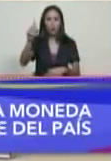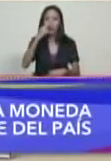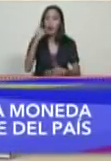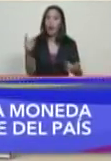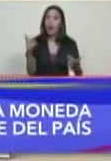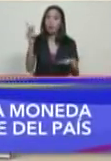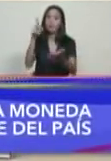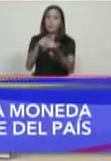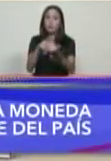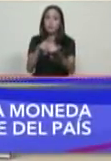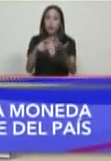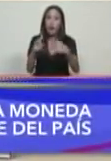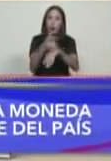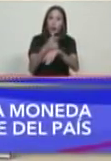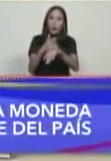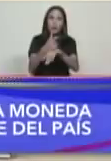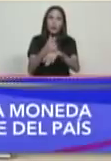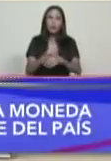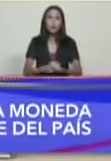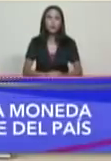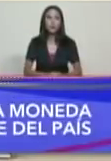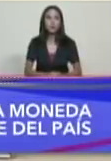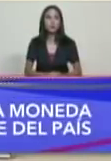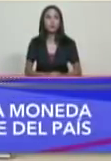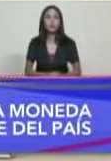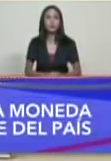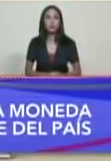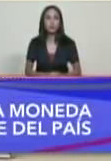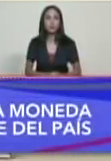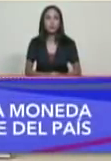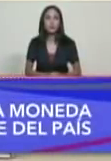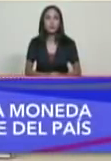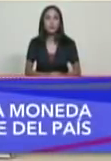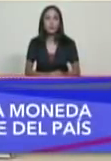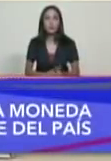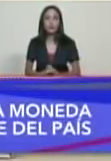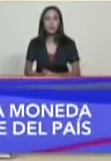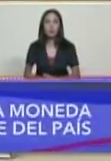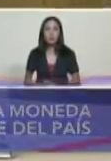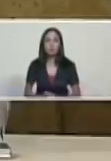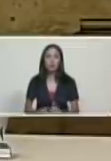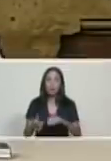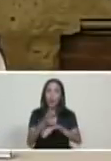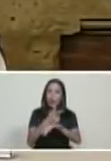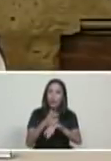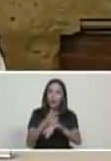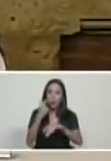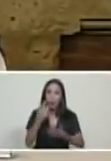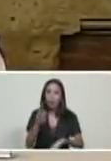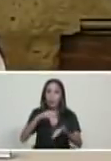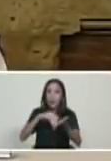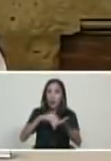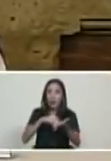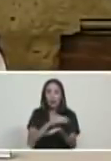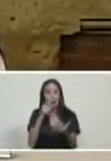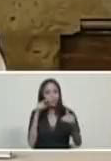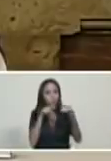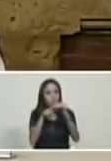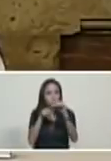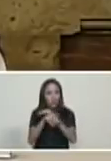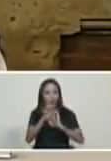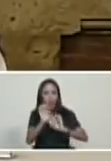en avanzada con las empresas del estado Miranda y hizo un periplo